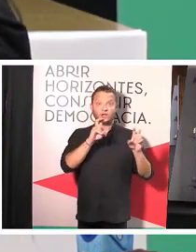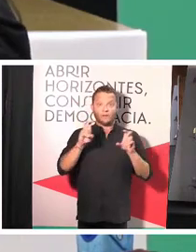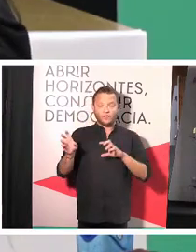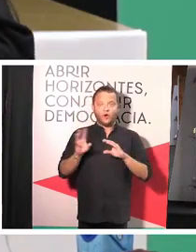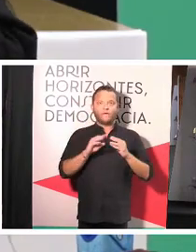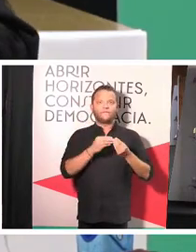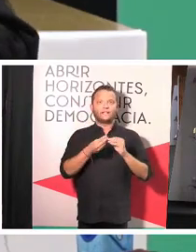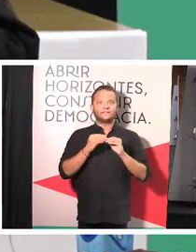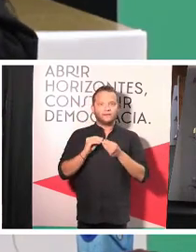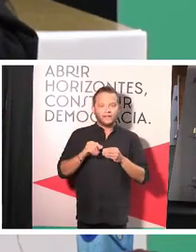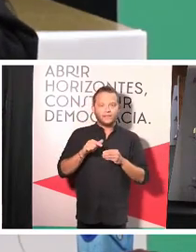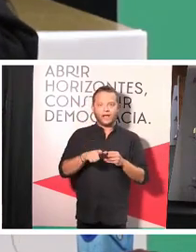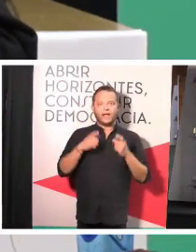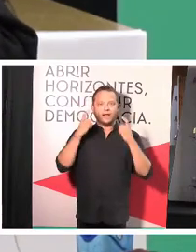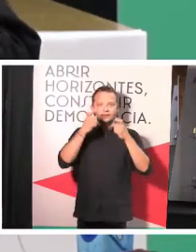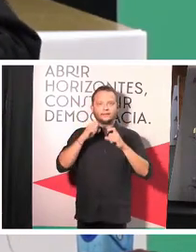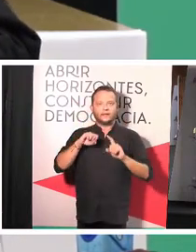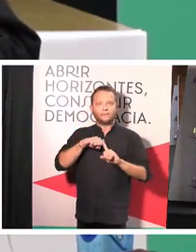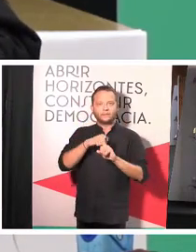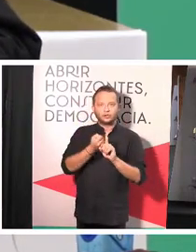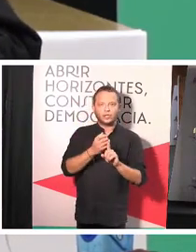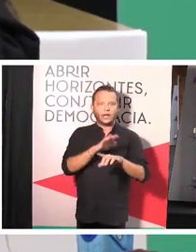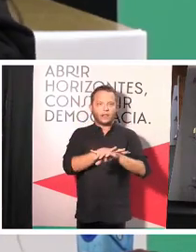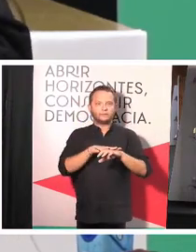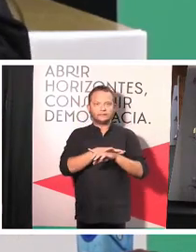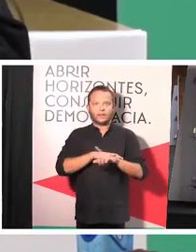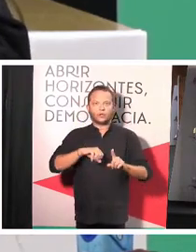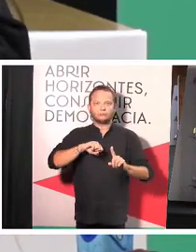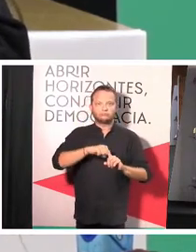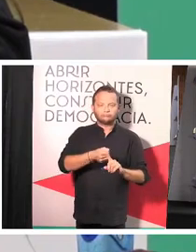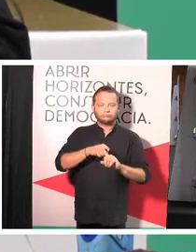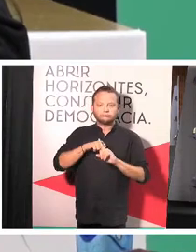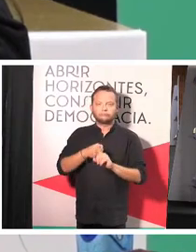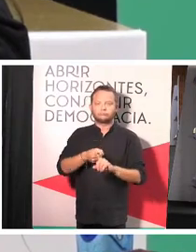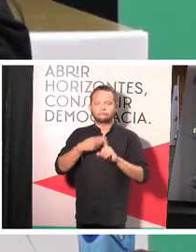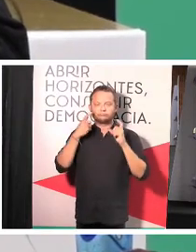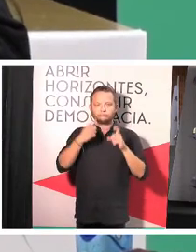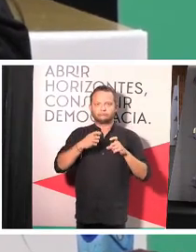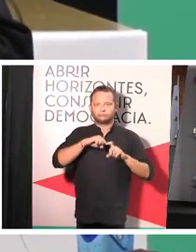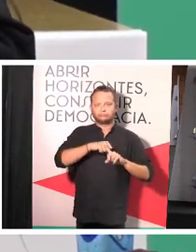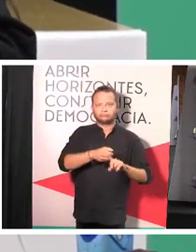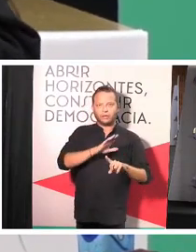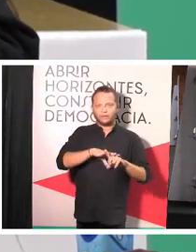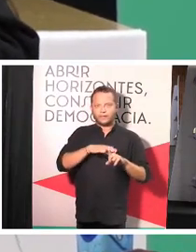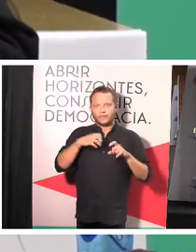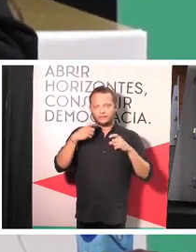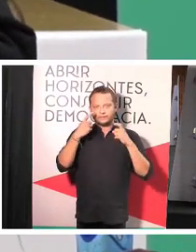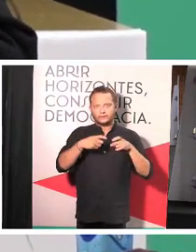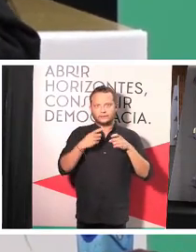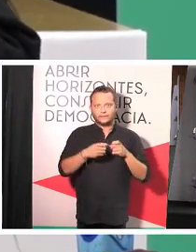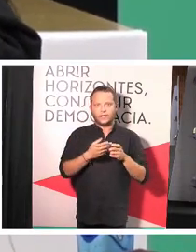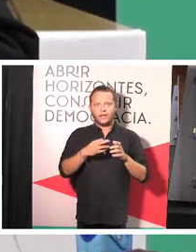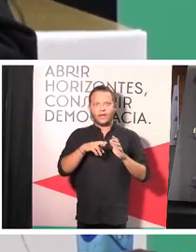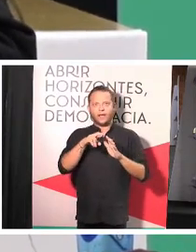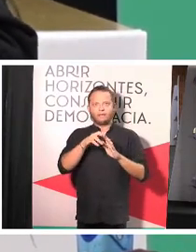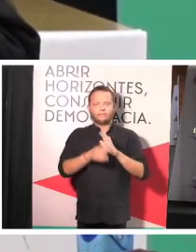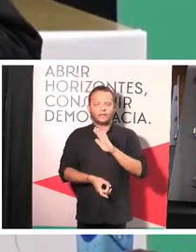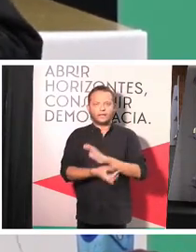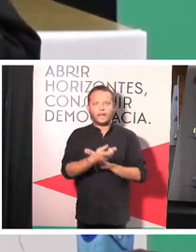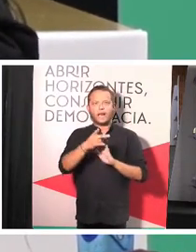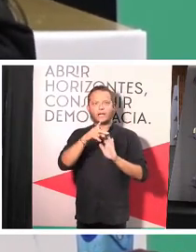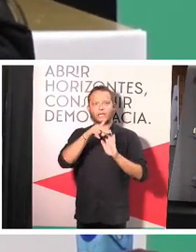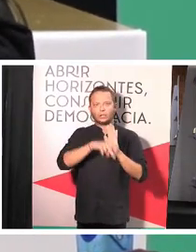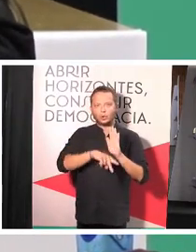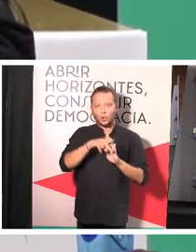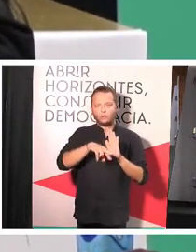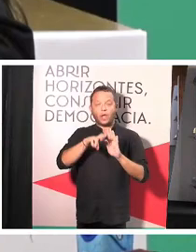flexibilidad e intentar presionar a las administraciones para intentar fomentar pues, regulaciones que estén pues,